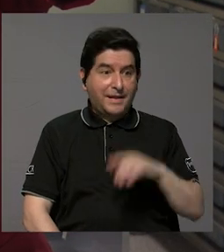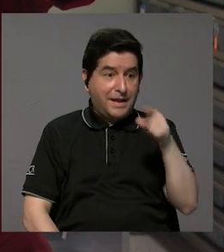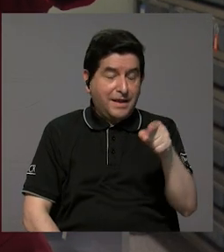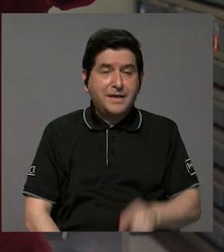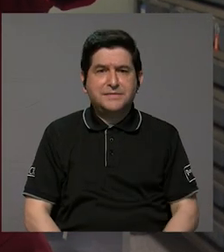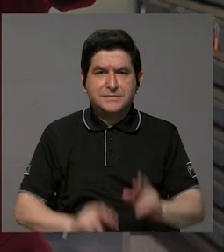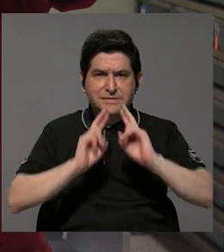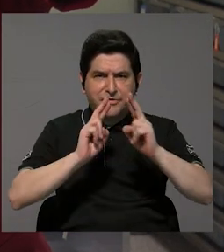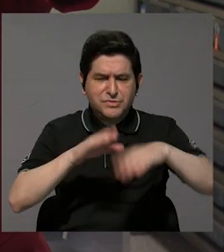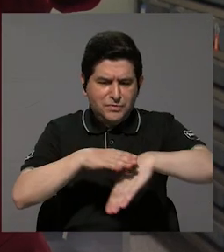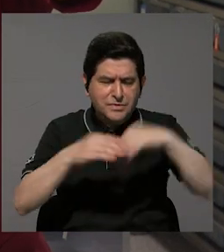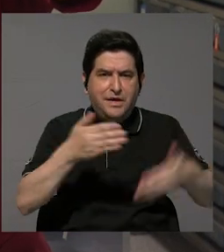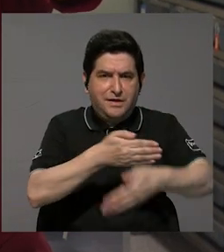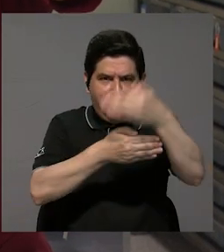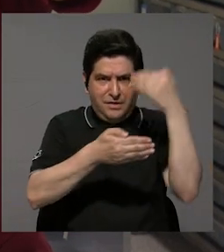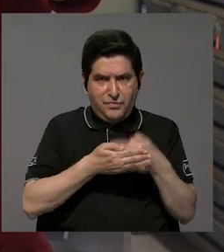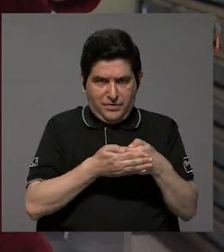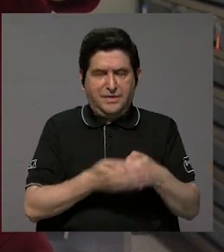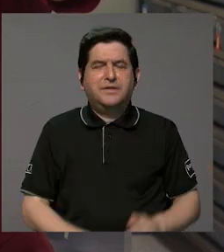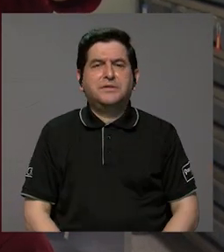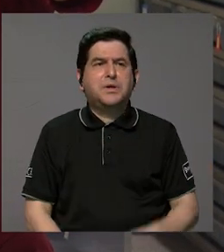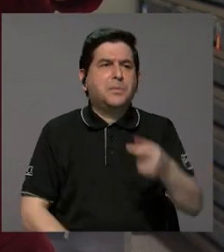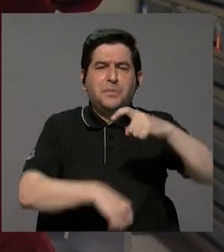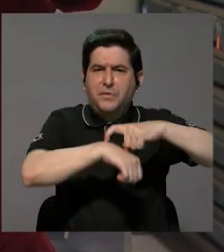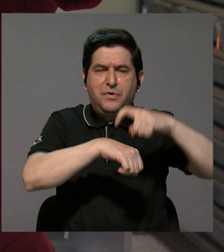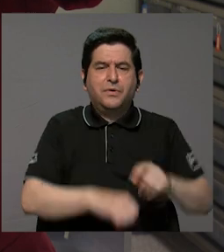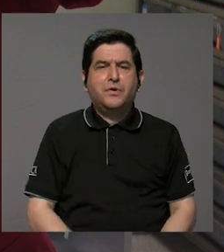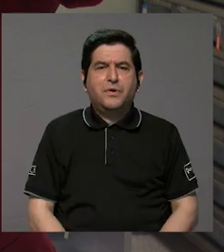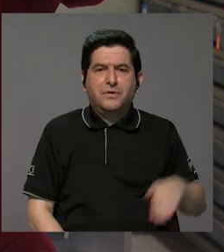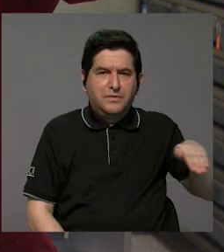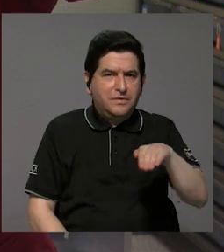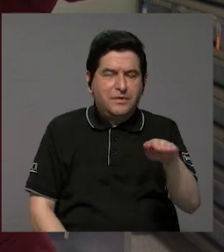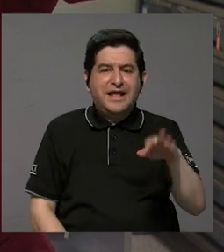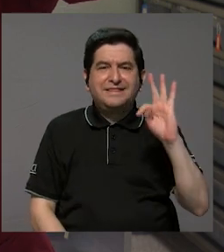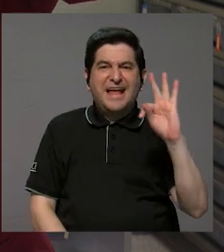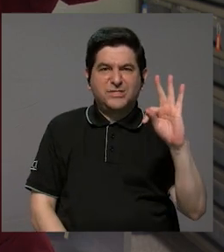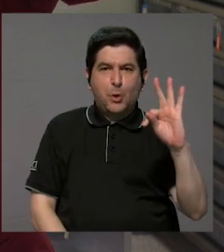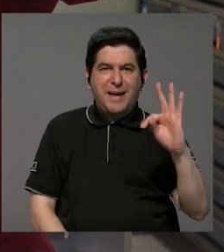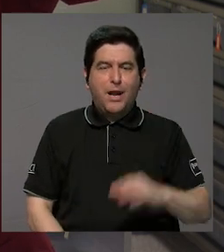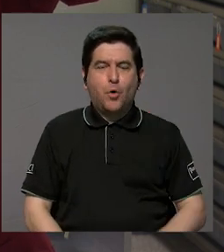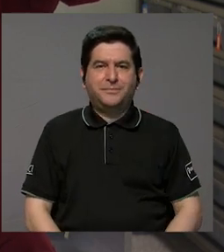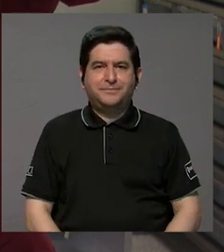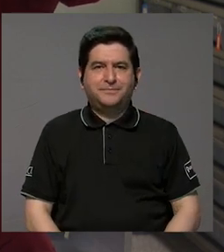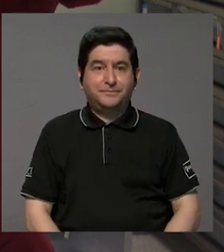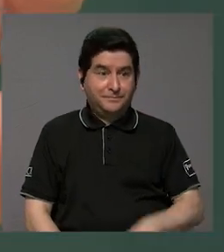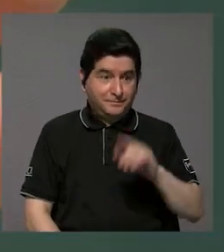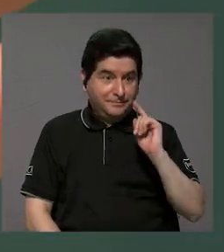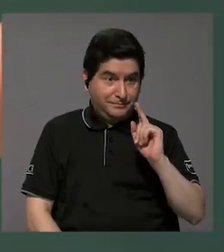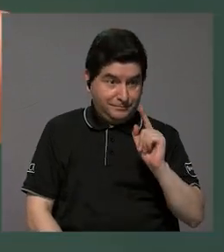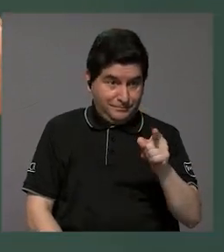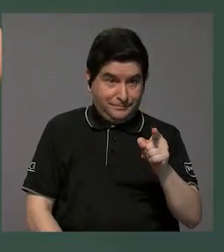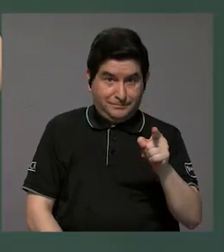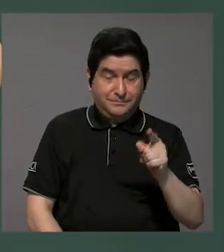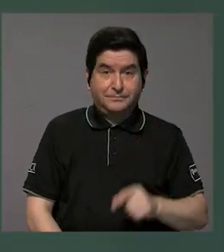Este es producto de la extracción que acabamos de realizar hace poco del terciopelo, Botrops asper. Esta